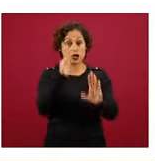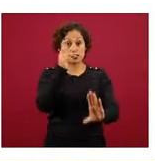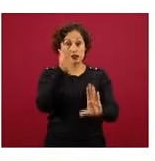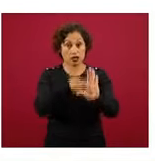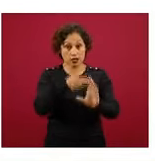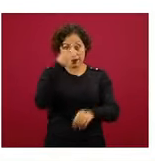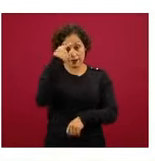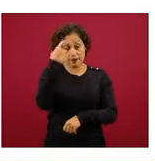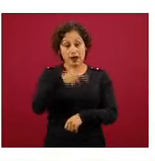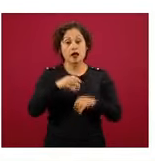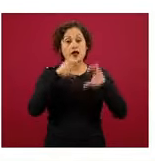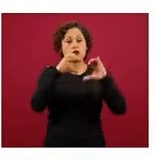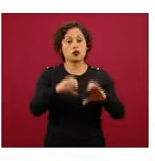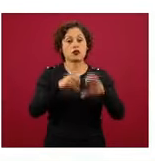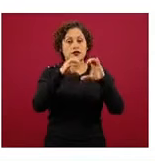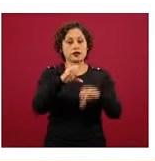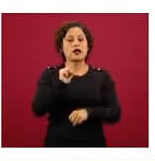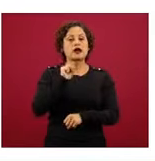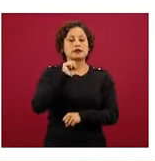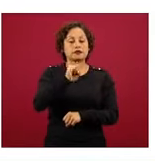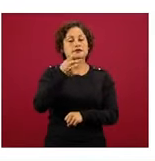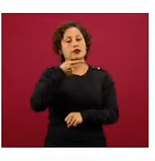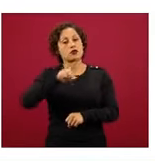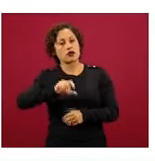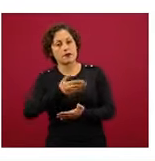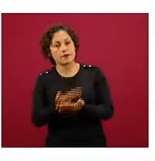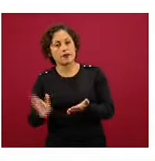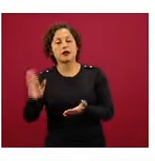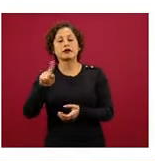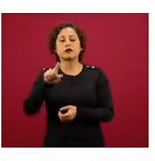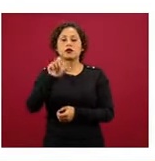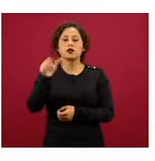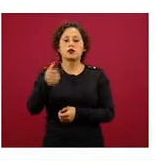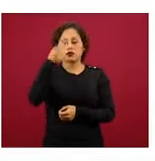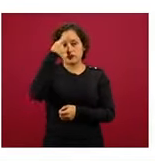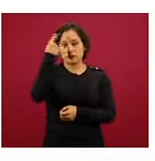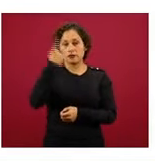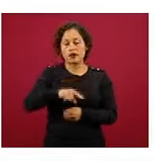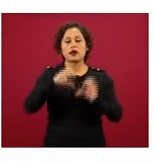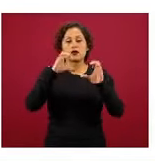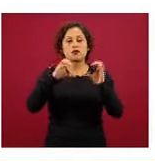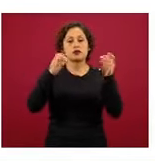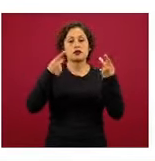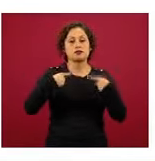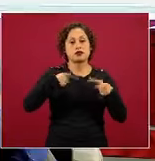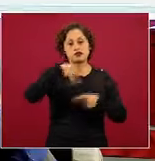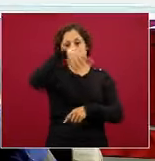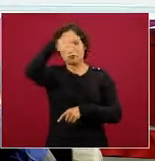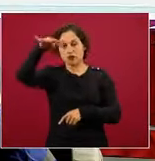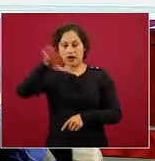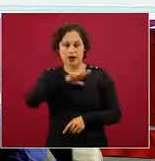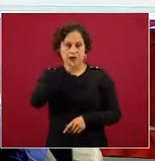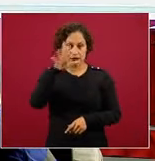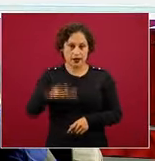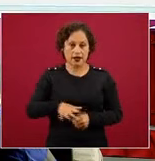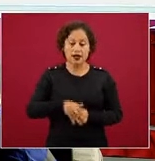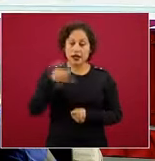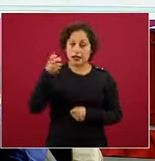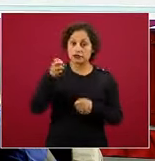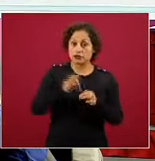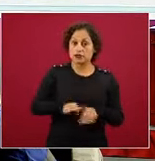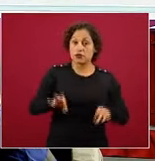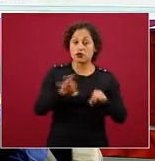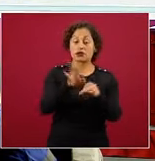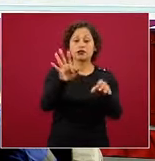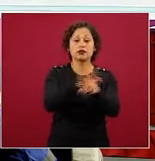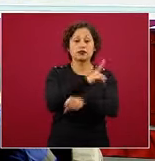a personas mayores en este contexto. Y esto en un momento muy interesante además, porque la siguiente, por favor, el próximo día 1